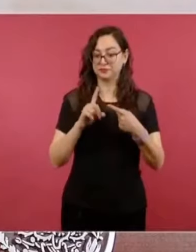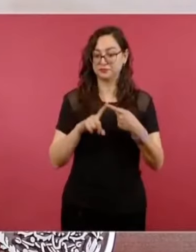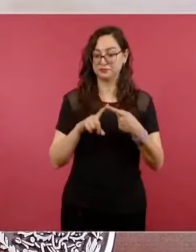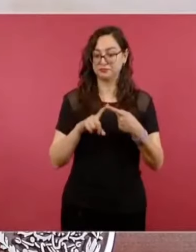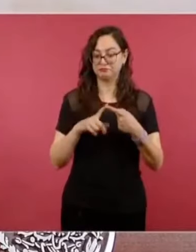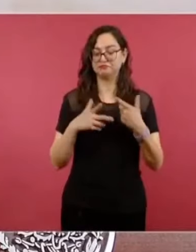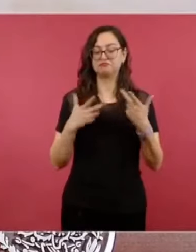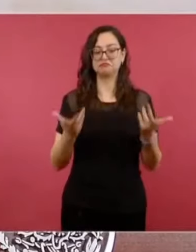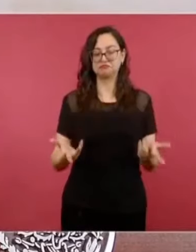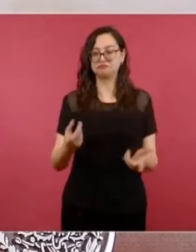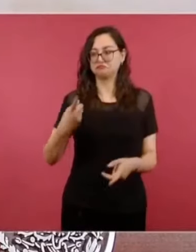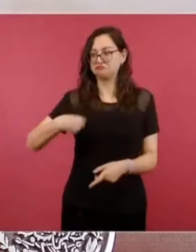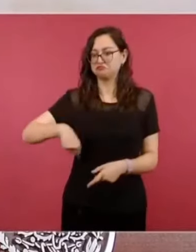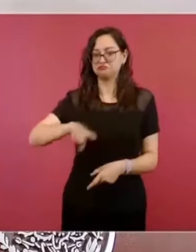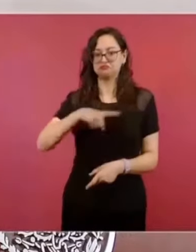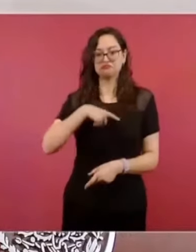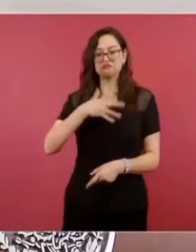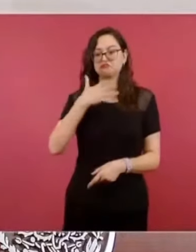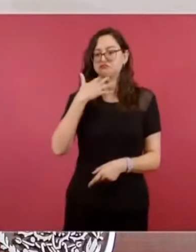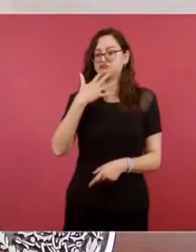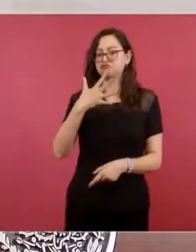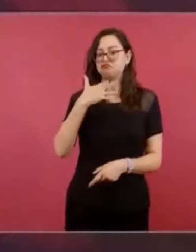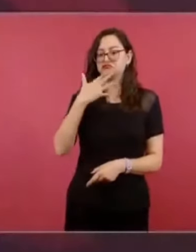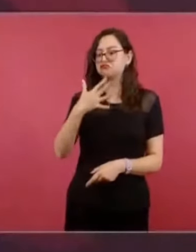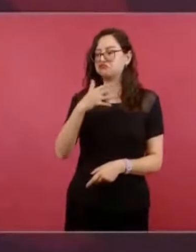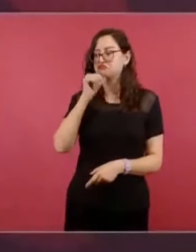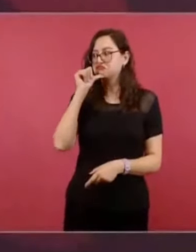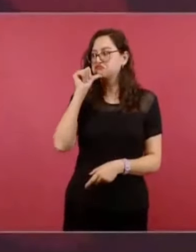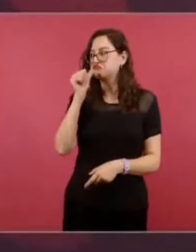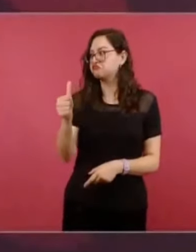podemos enfrentar a la mafia del poder